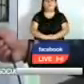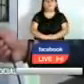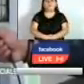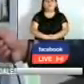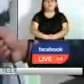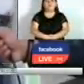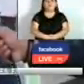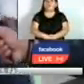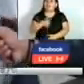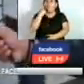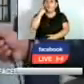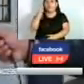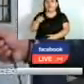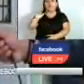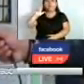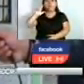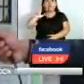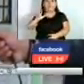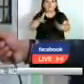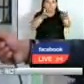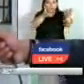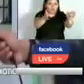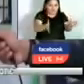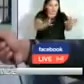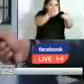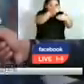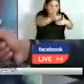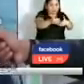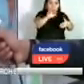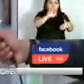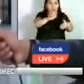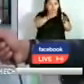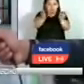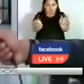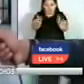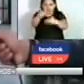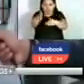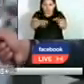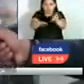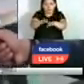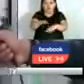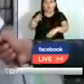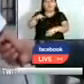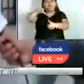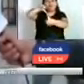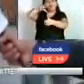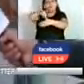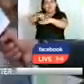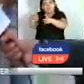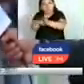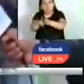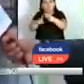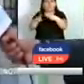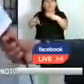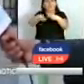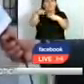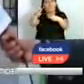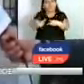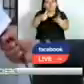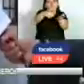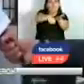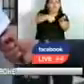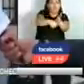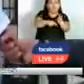Habían tres urnas de votación, ¿verdad? De los que ya mencioné antes, del Parlacen, de consejos municipales